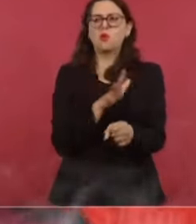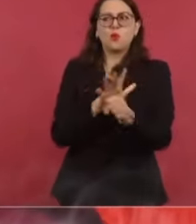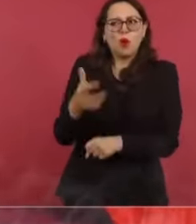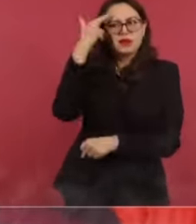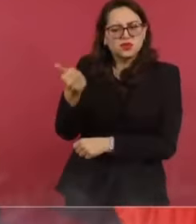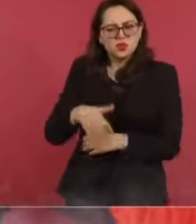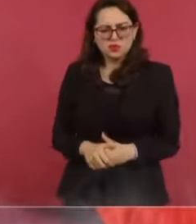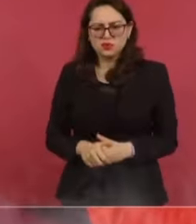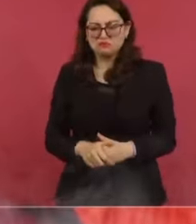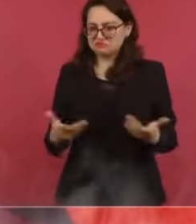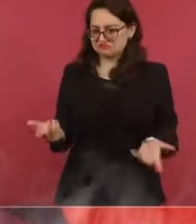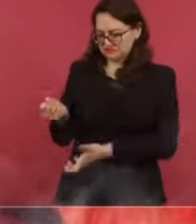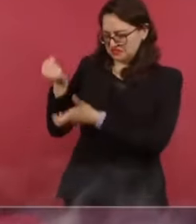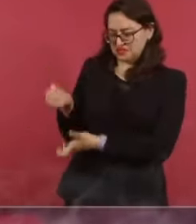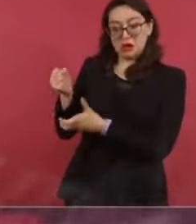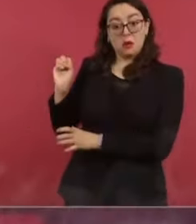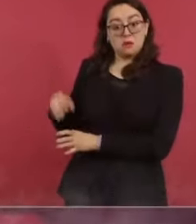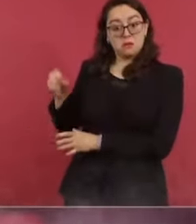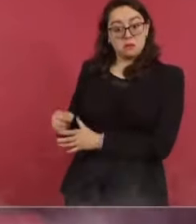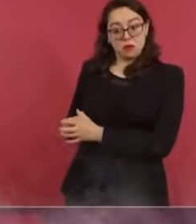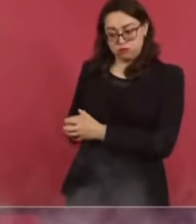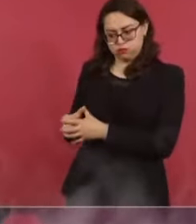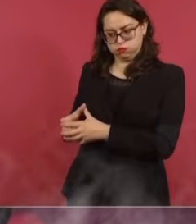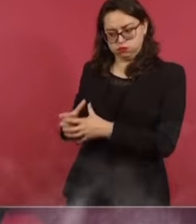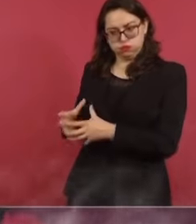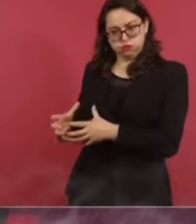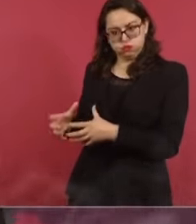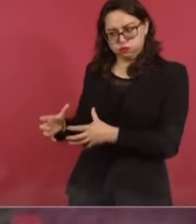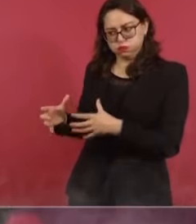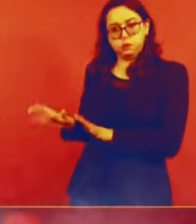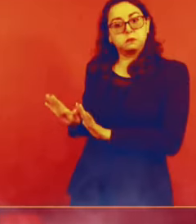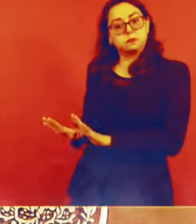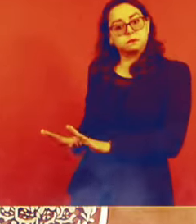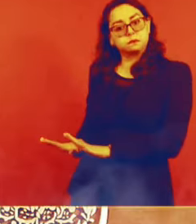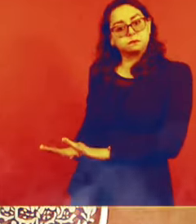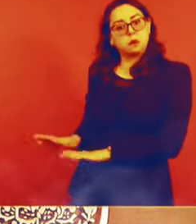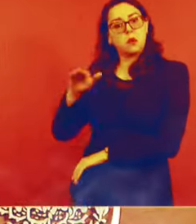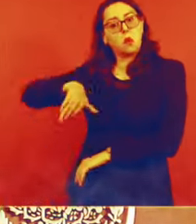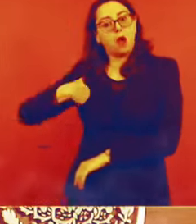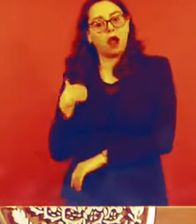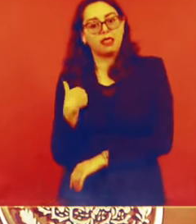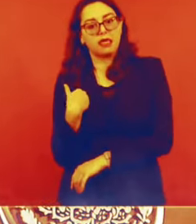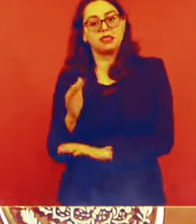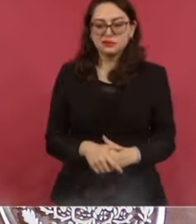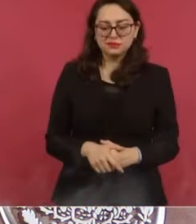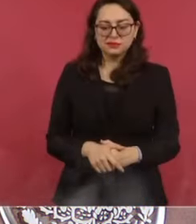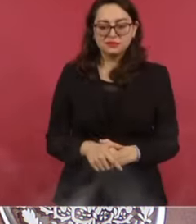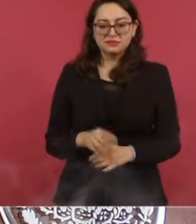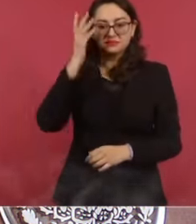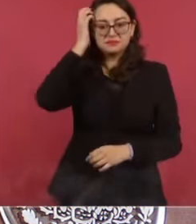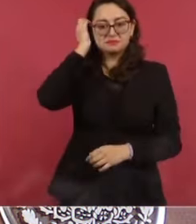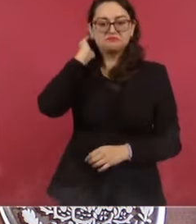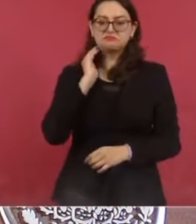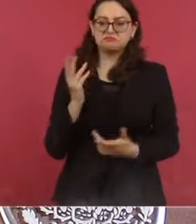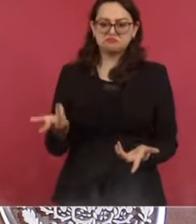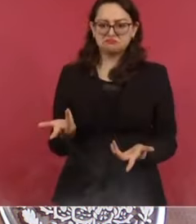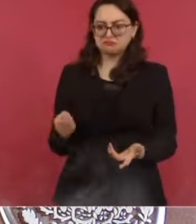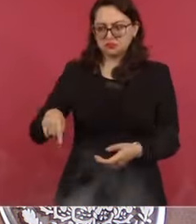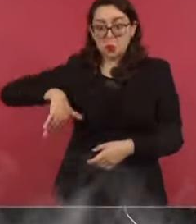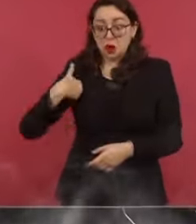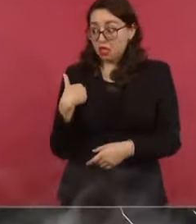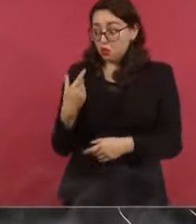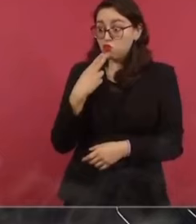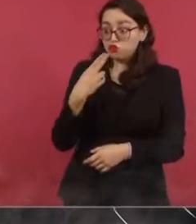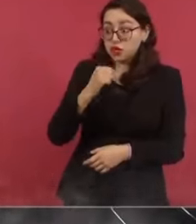que se ejerce. Se va acumulando y acumulando y acumulando cada vez más. Y ahí se tiene. Es un guardadito. Entonces no va a afectar a